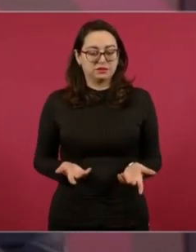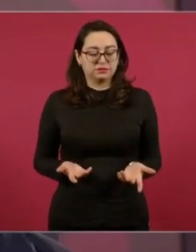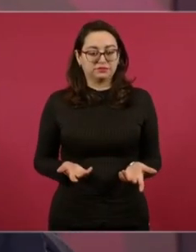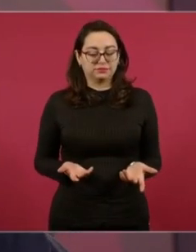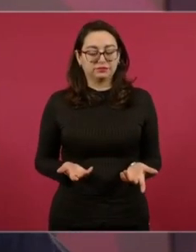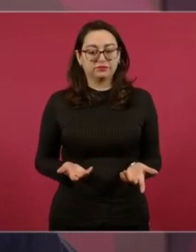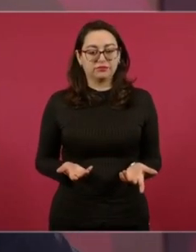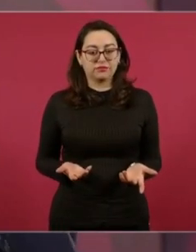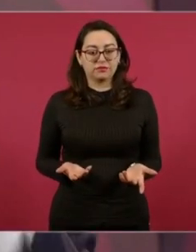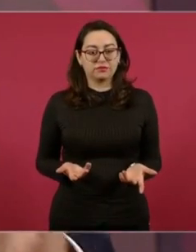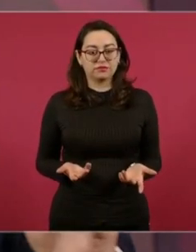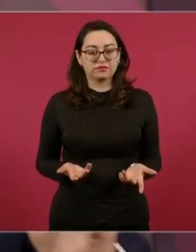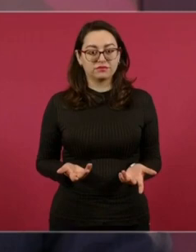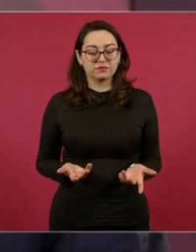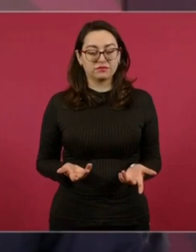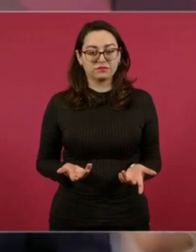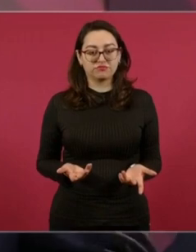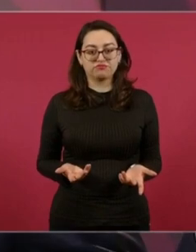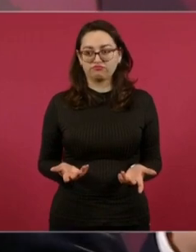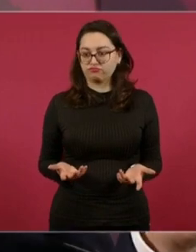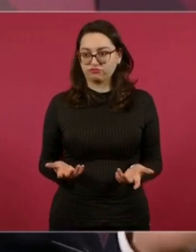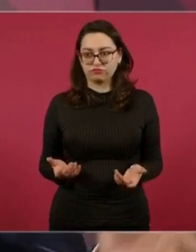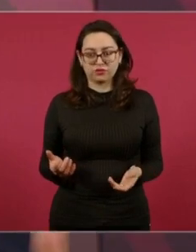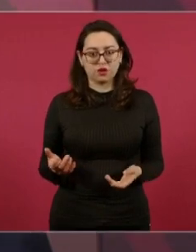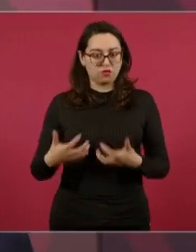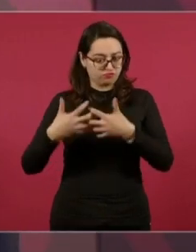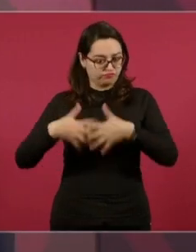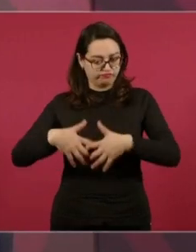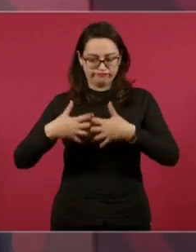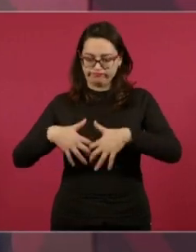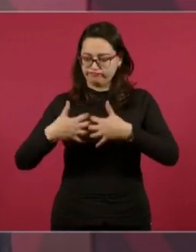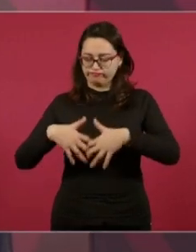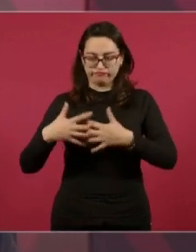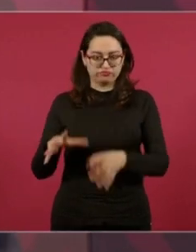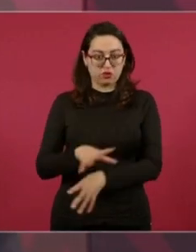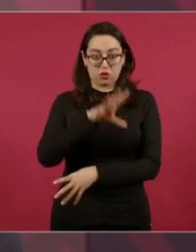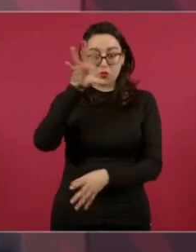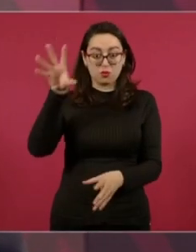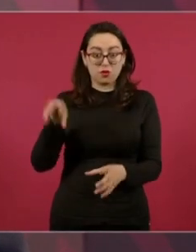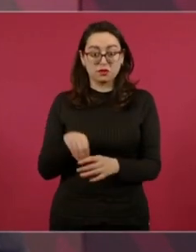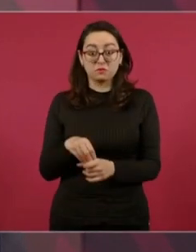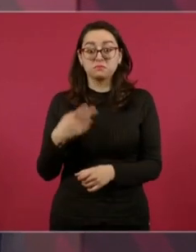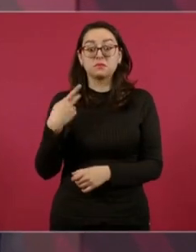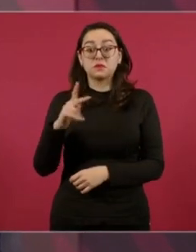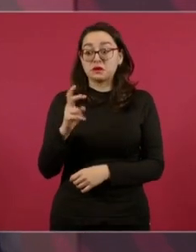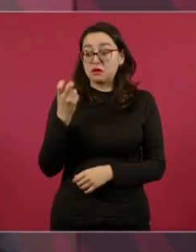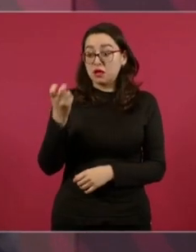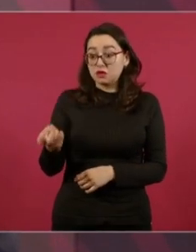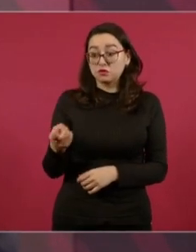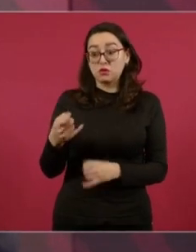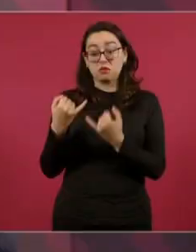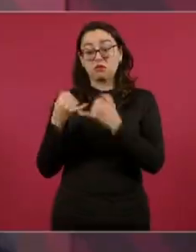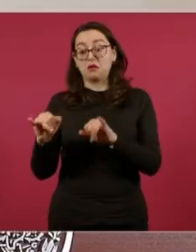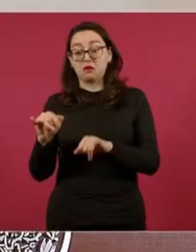Pues ya a toda su capacidad, pero lleva tiempo.